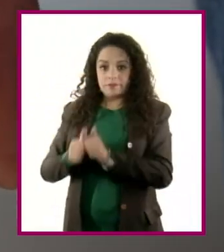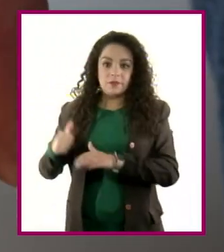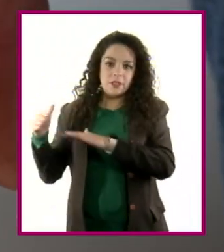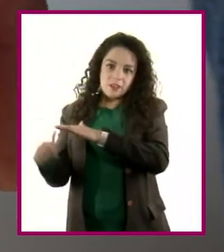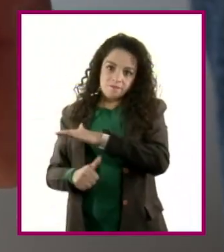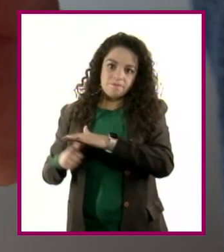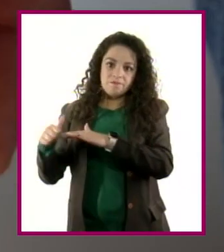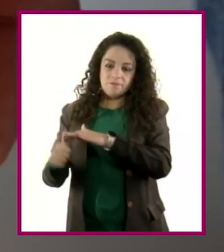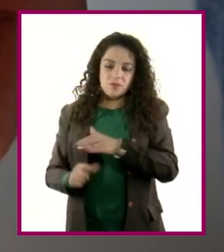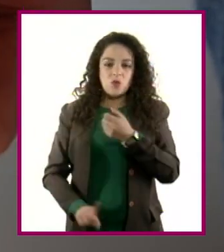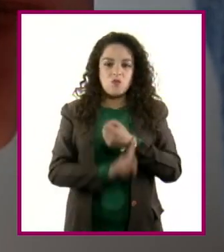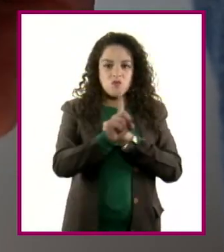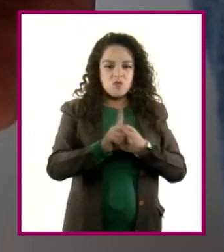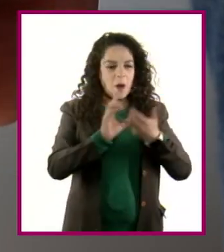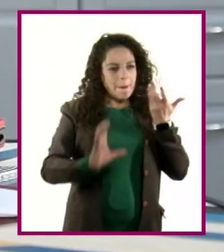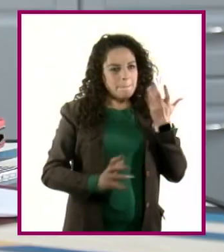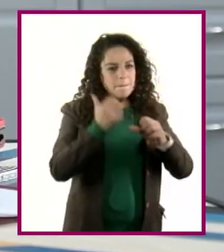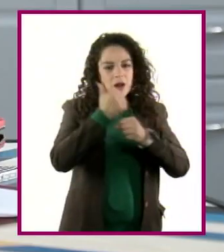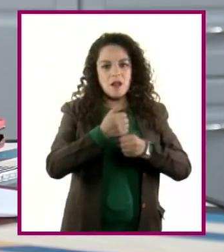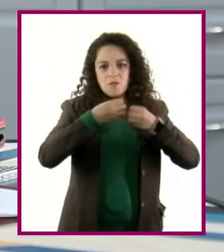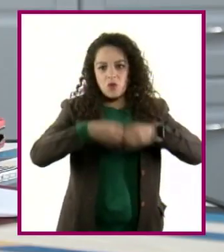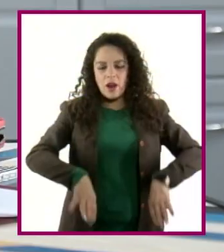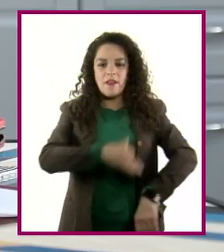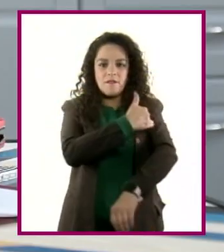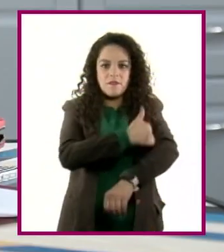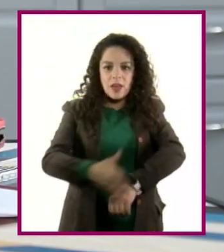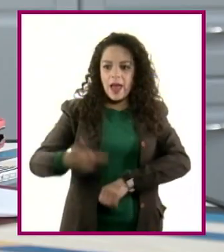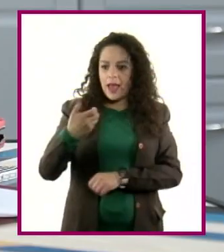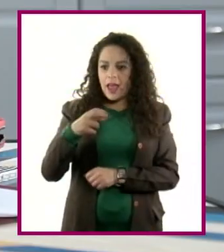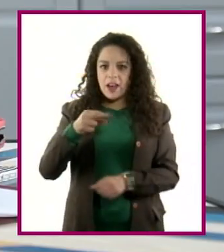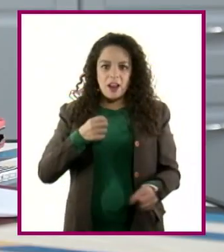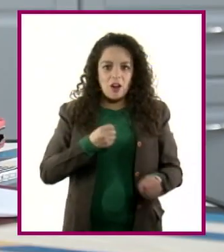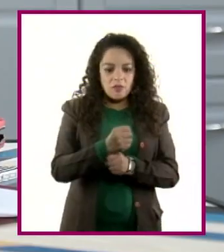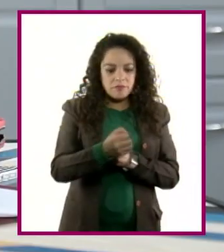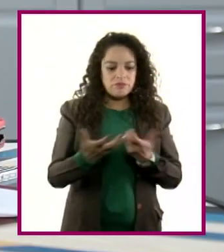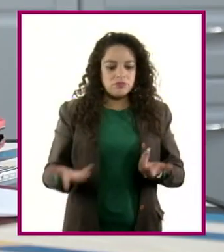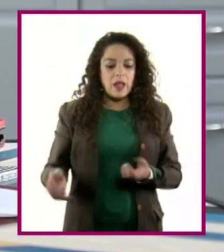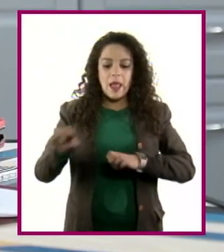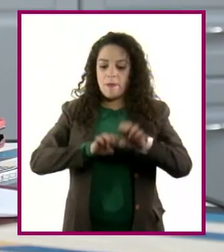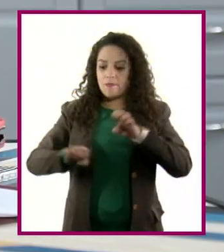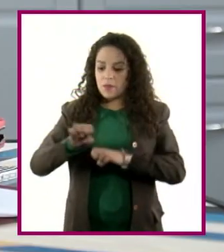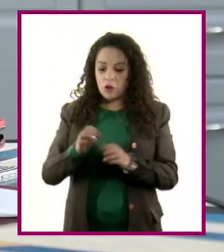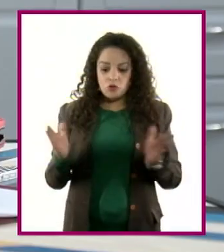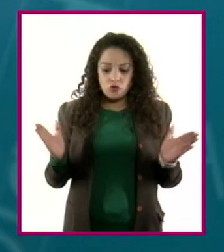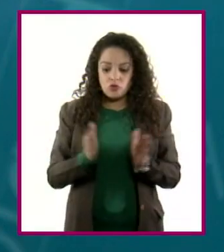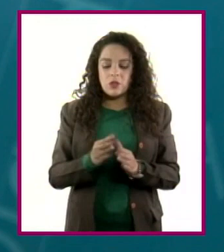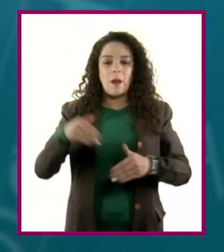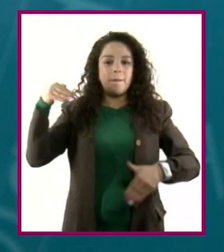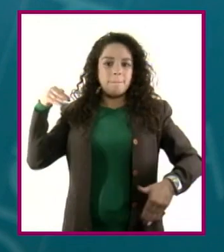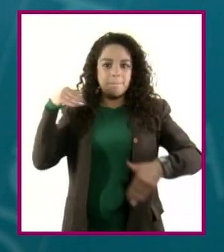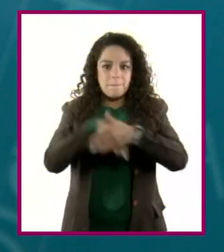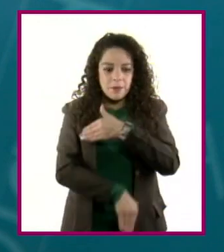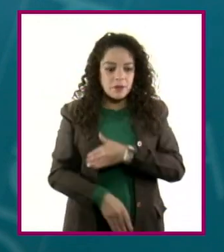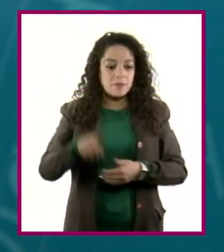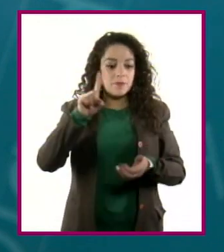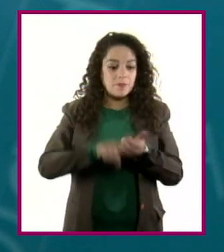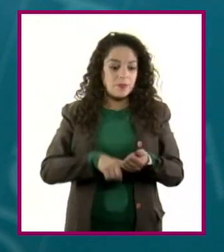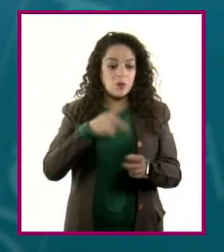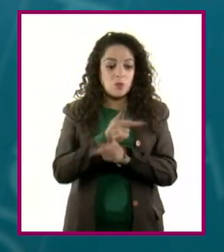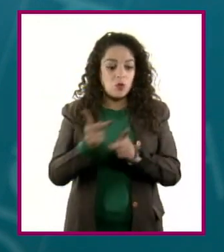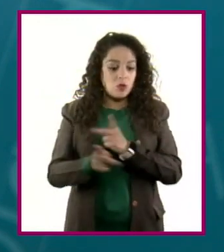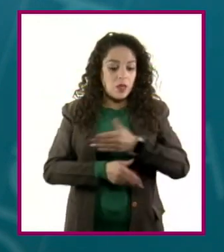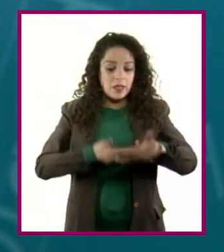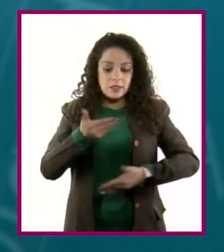aumento en violencia familiar y de género, pérdida de empleos, pequeñas empresas en quiebra, industrias en crisis, carencia de productos y